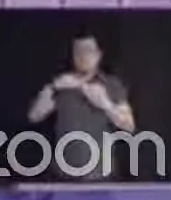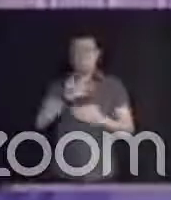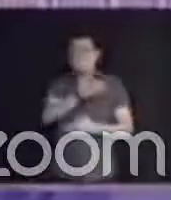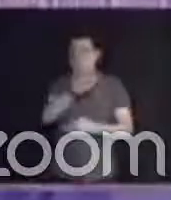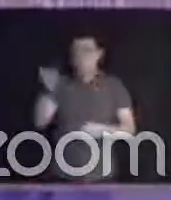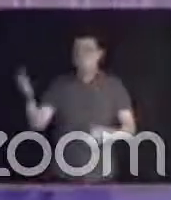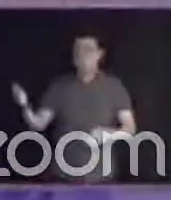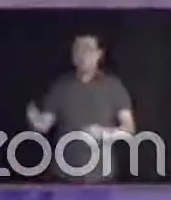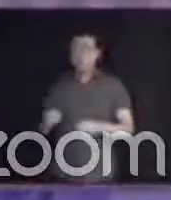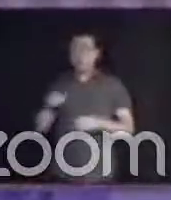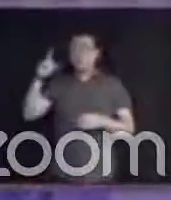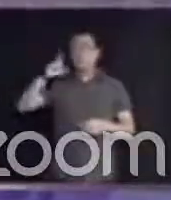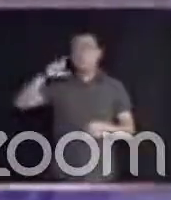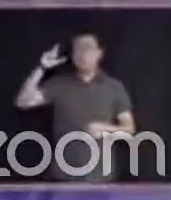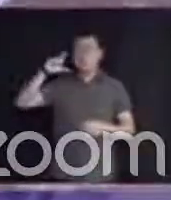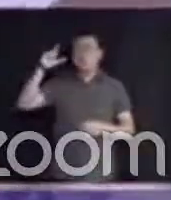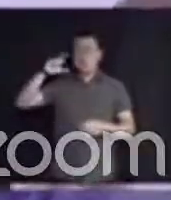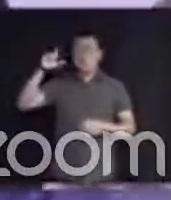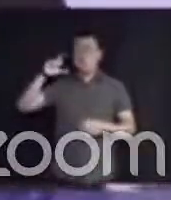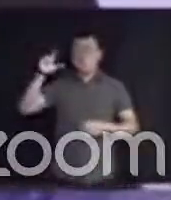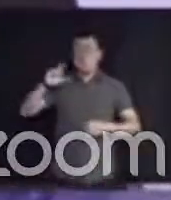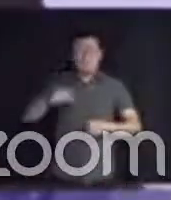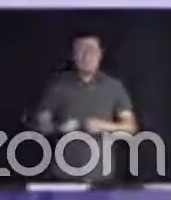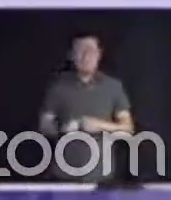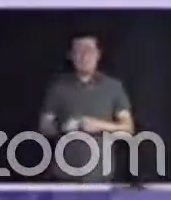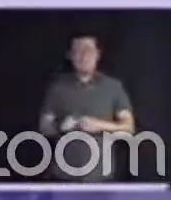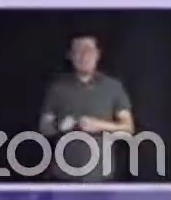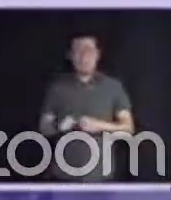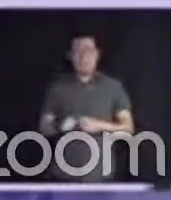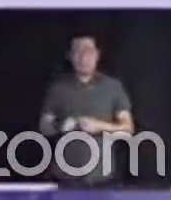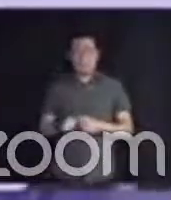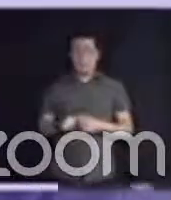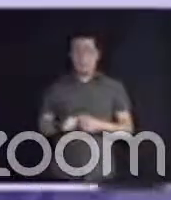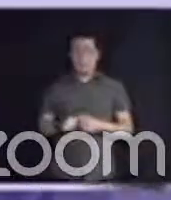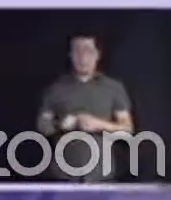favor. Vénganse para una foto. Una foto, una foto.